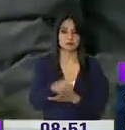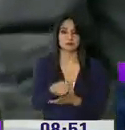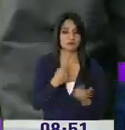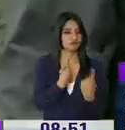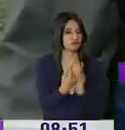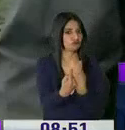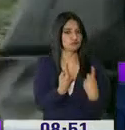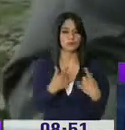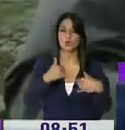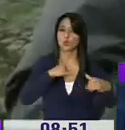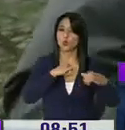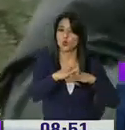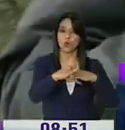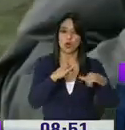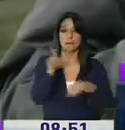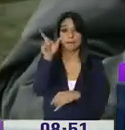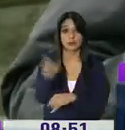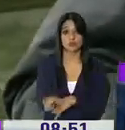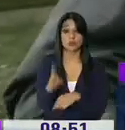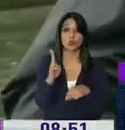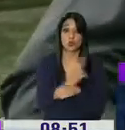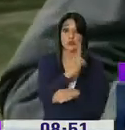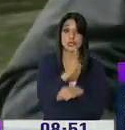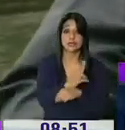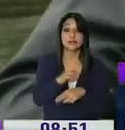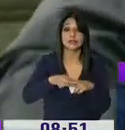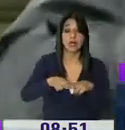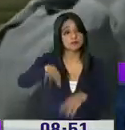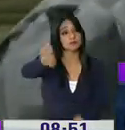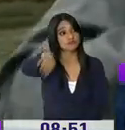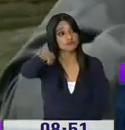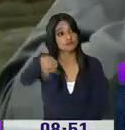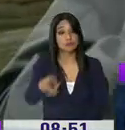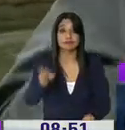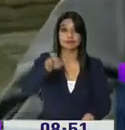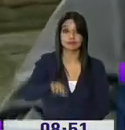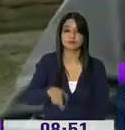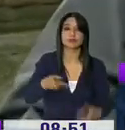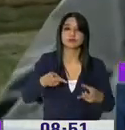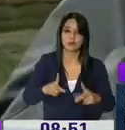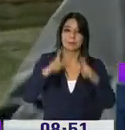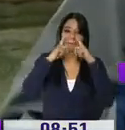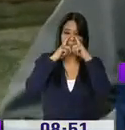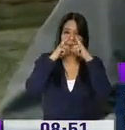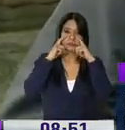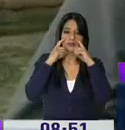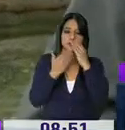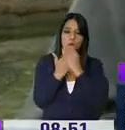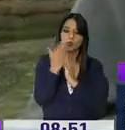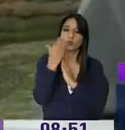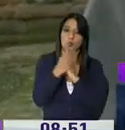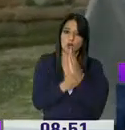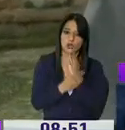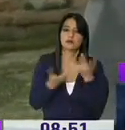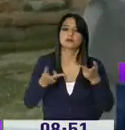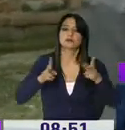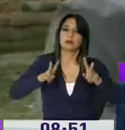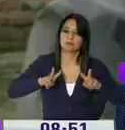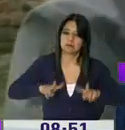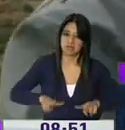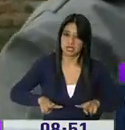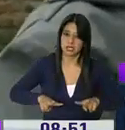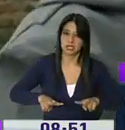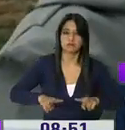común. Los usuarios también tienen que tener la mascarilla, guantes, y nosotros